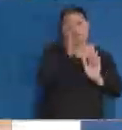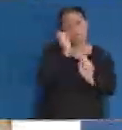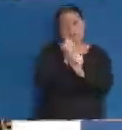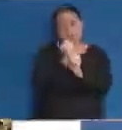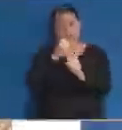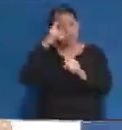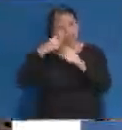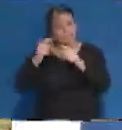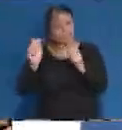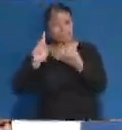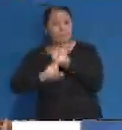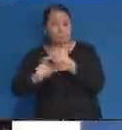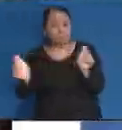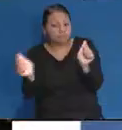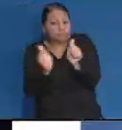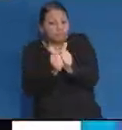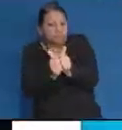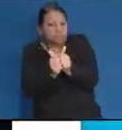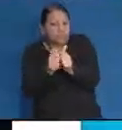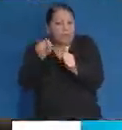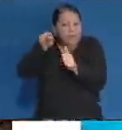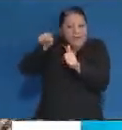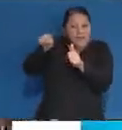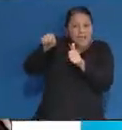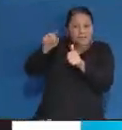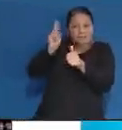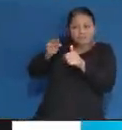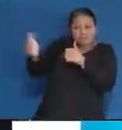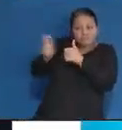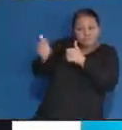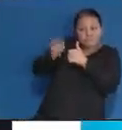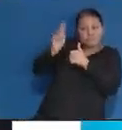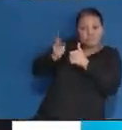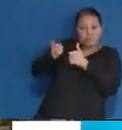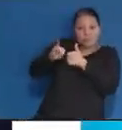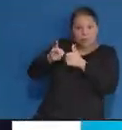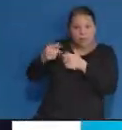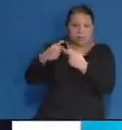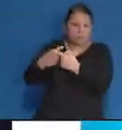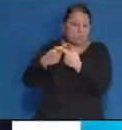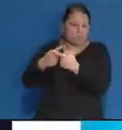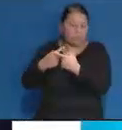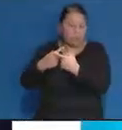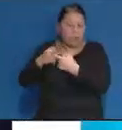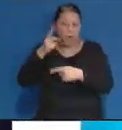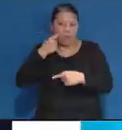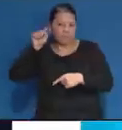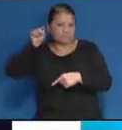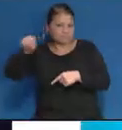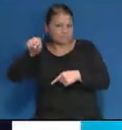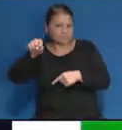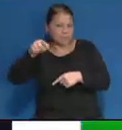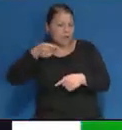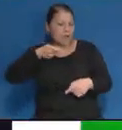con su ex marido, sobre quien pesaba una prohibición de acercamiento hacia ella. Tras una discusión, Daniel Ahumada, el sujeto,